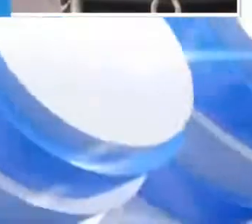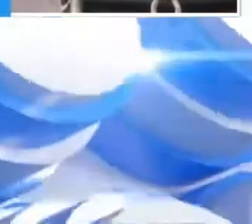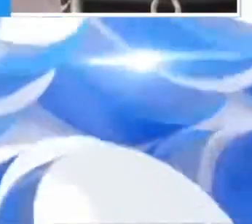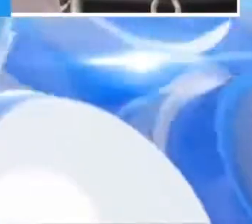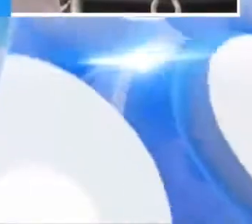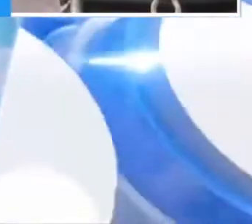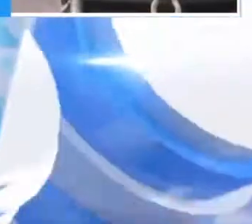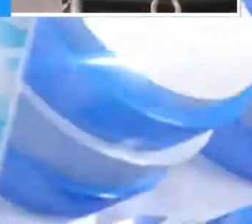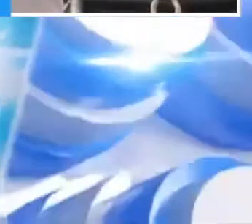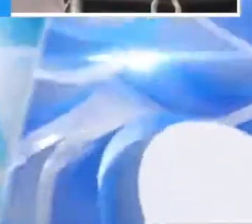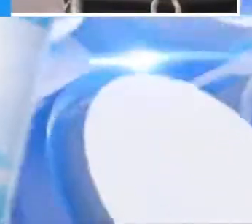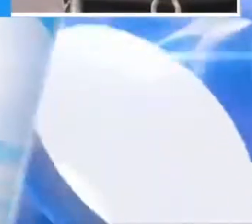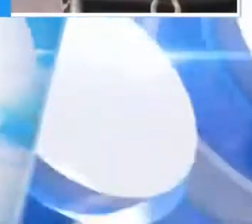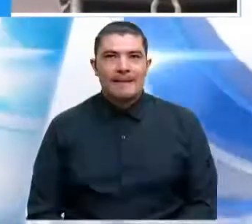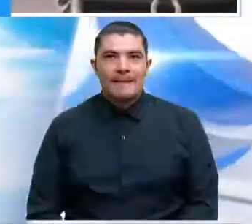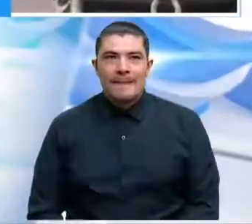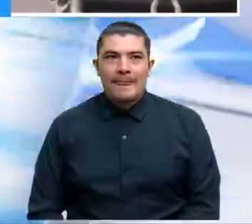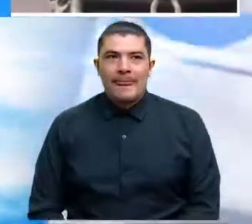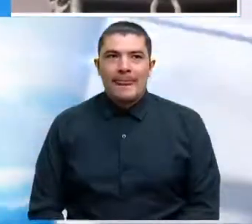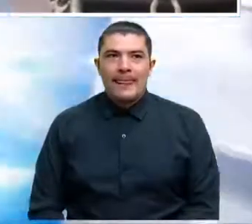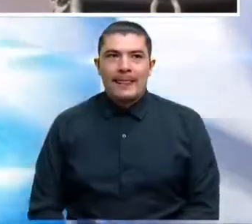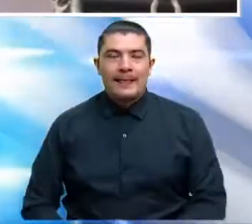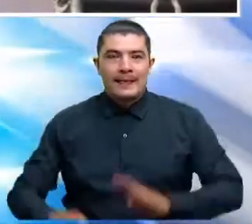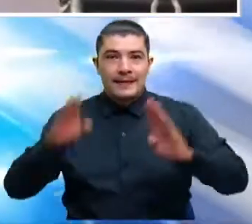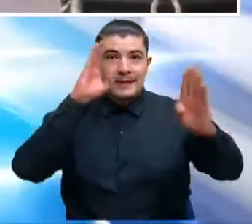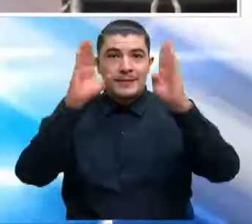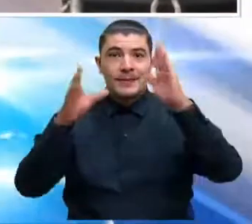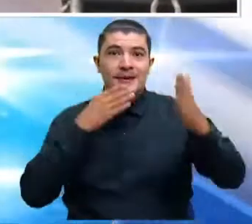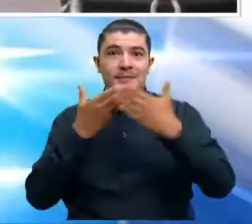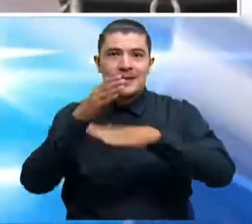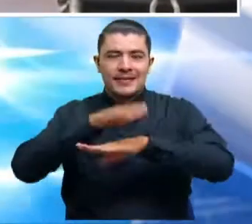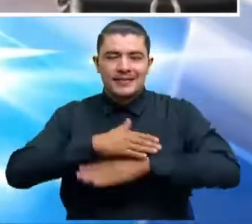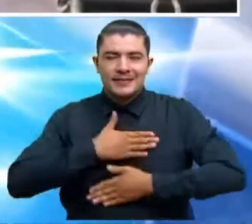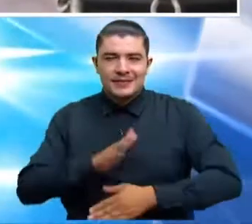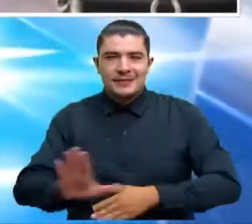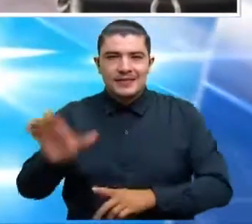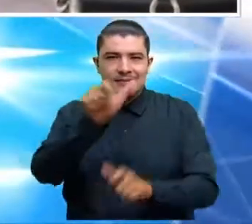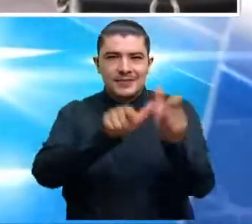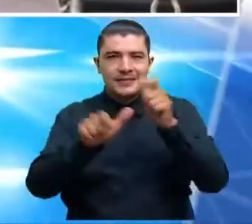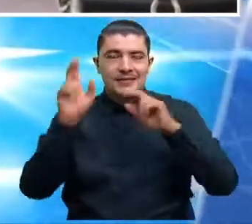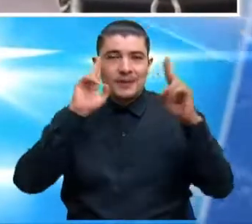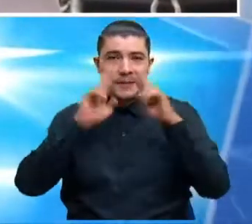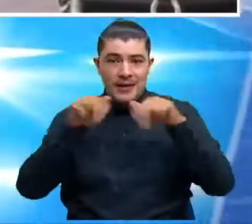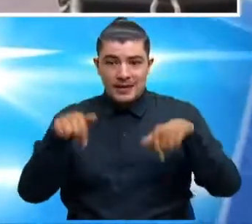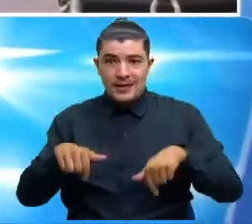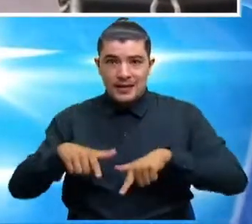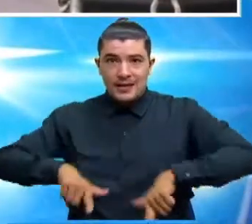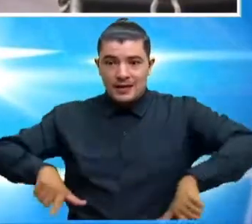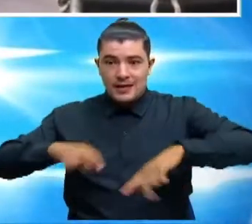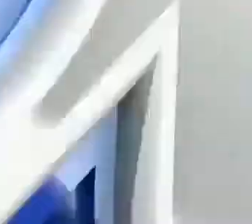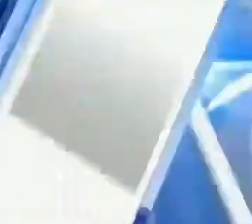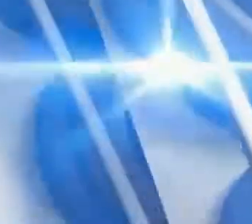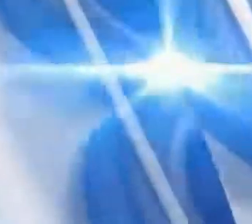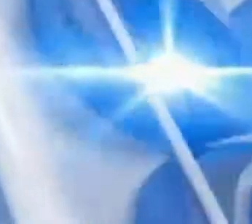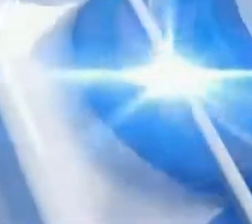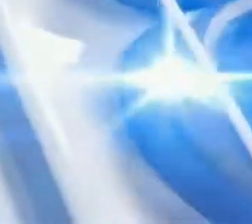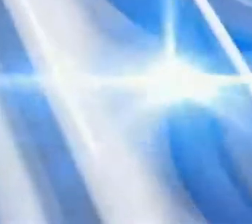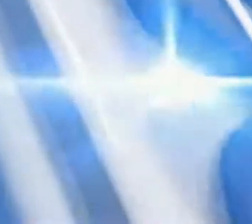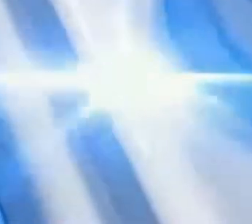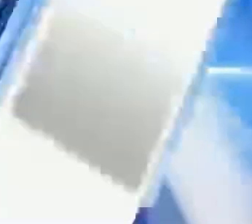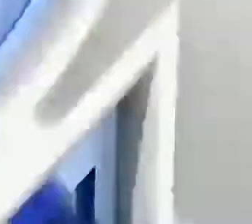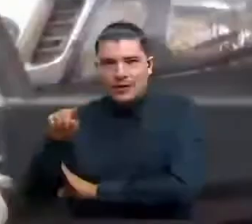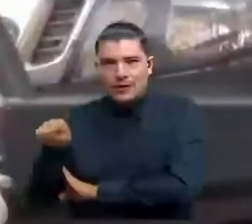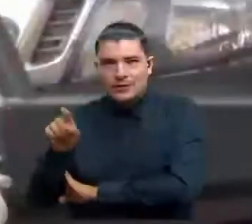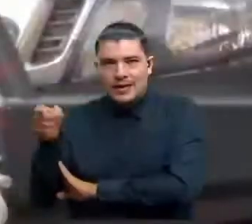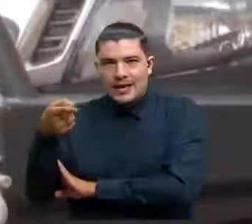Hola Sergio, buenas tardes, los saludo a usted y a todos los televidentes aquí desde la Plaza Cívica Luis Carlos Galán, en donde hace pocos minutos ha finalizado la ceremonia de